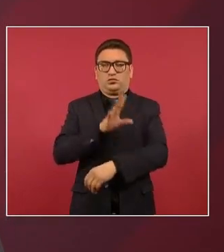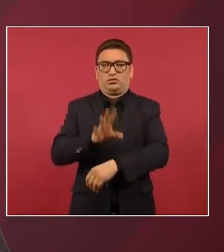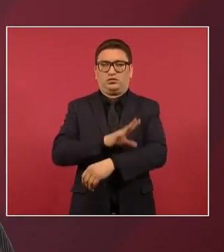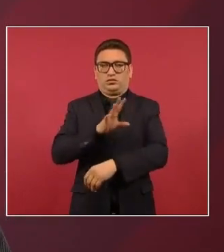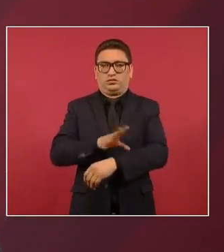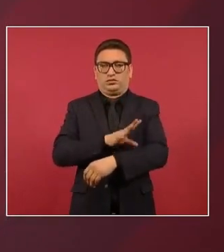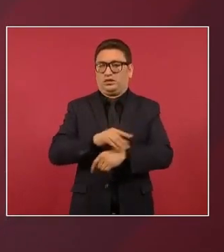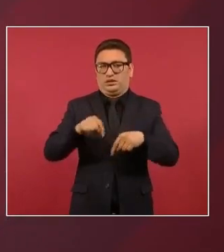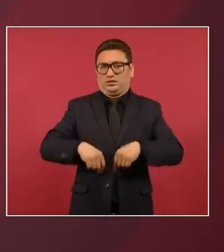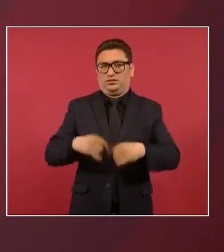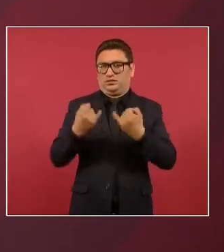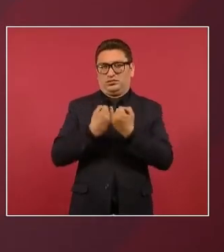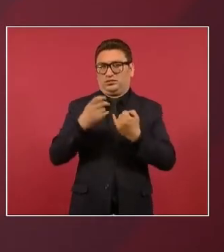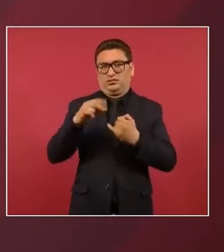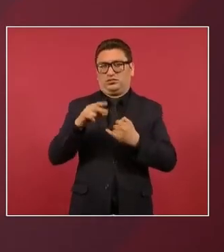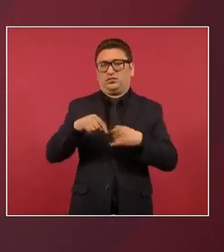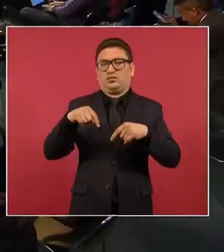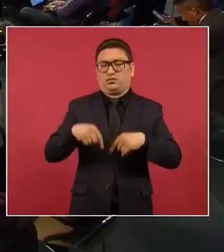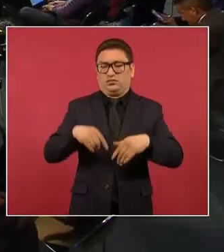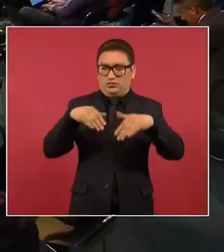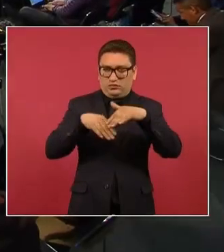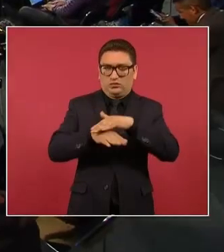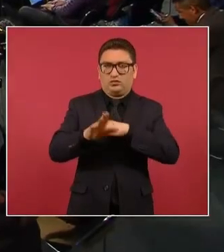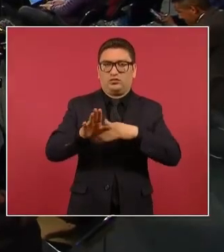porque por abajo